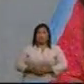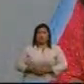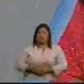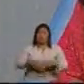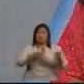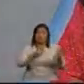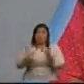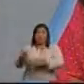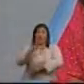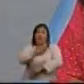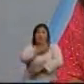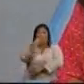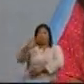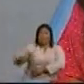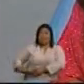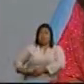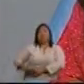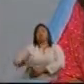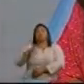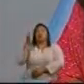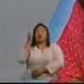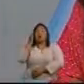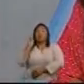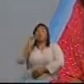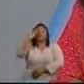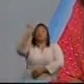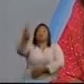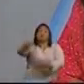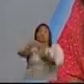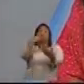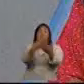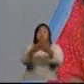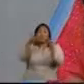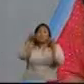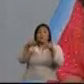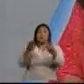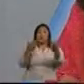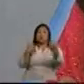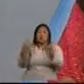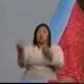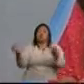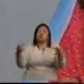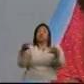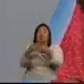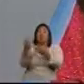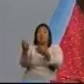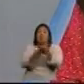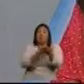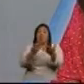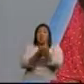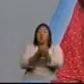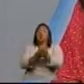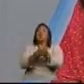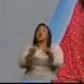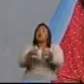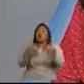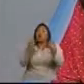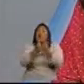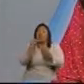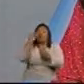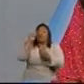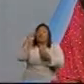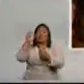La vicepresidenta de la República llegó a Guayaquil para tener una reunión con los simpatizantes de ABA. Cristian Barzallo nos tiene los